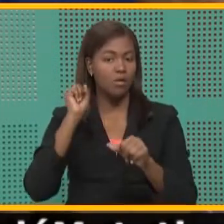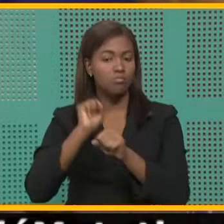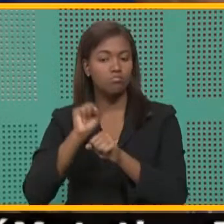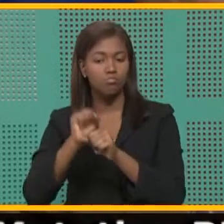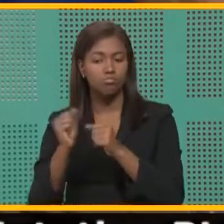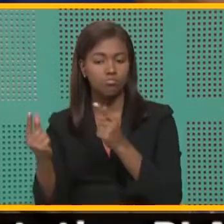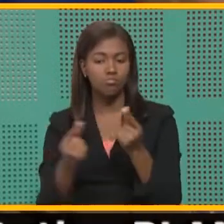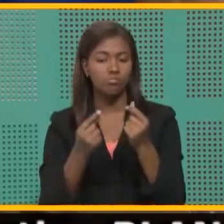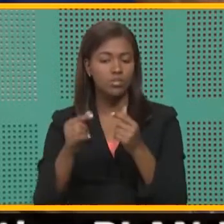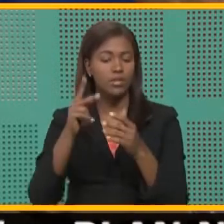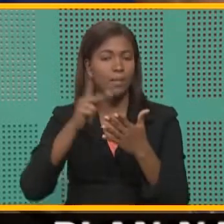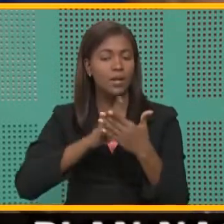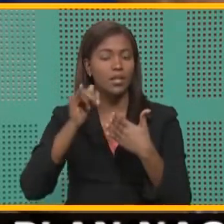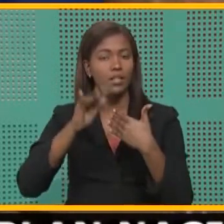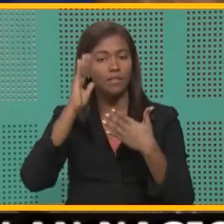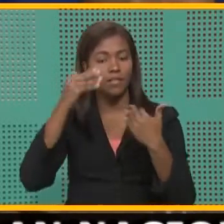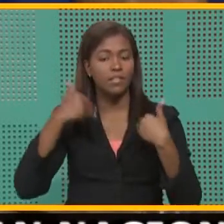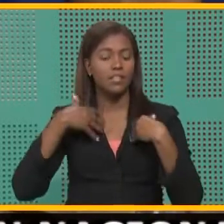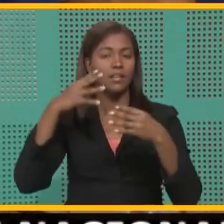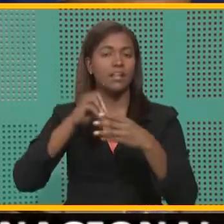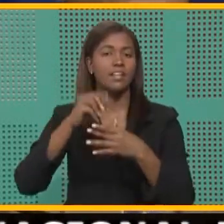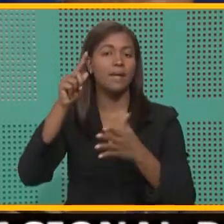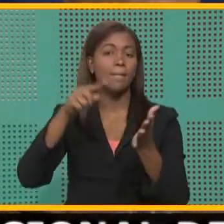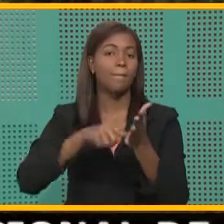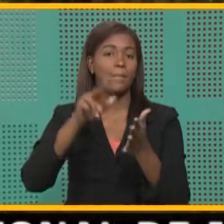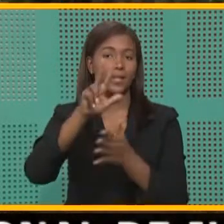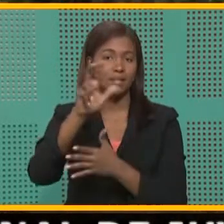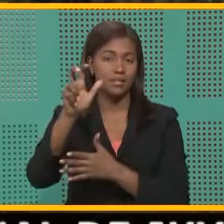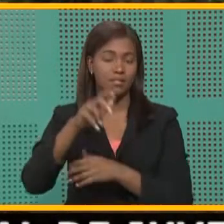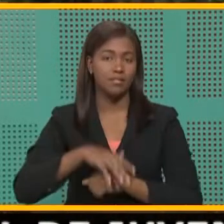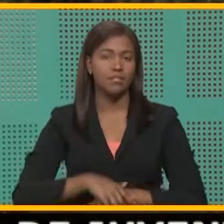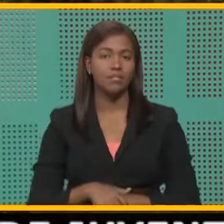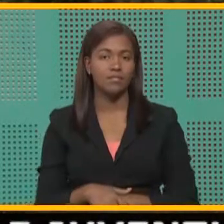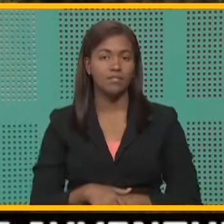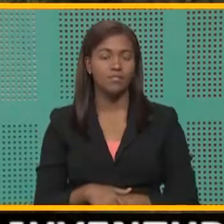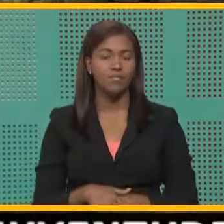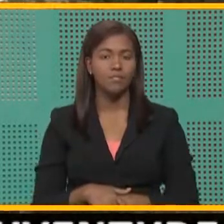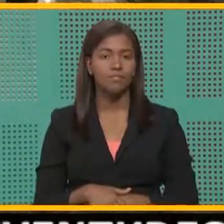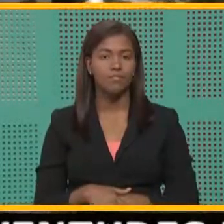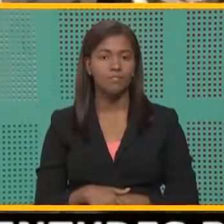operación del proyecto estamos contemplando 1.300.